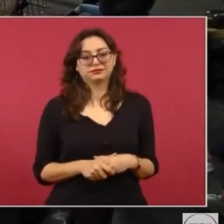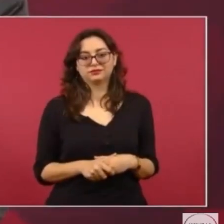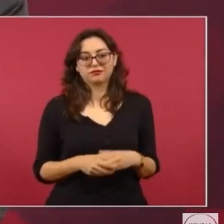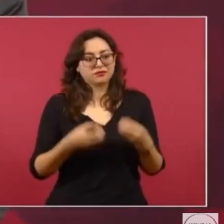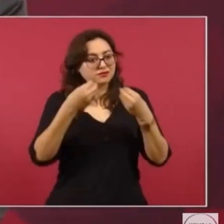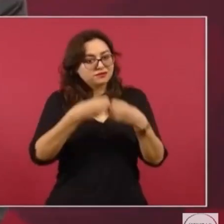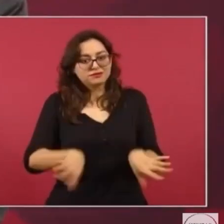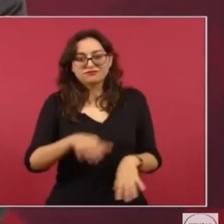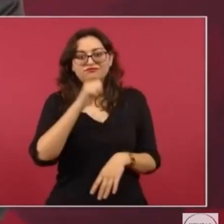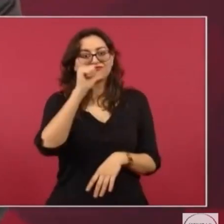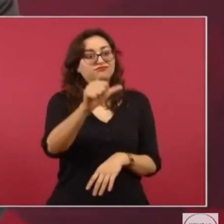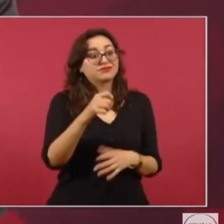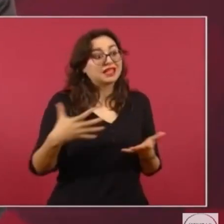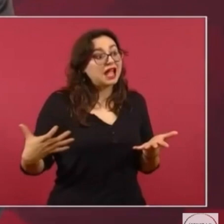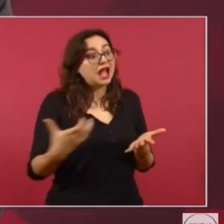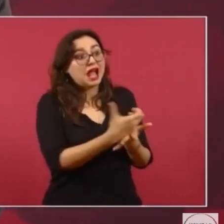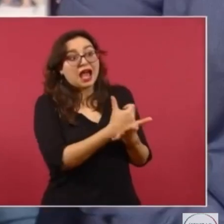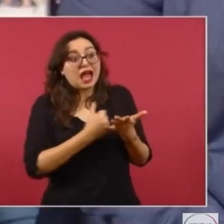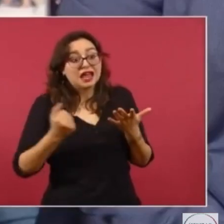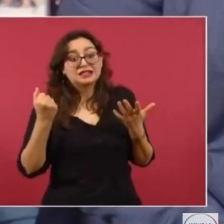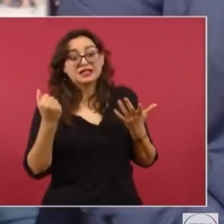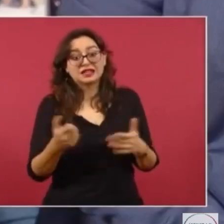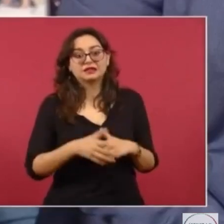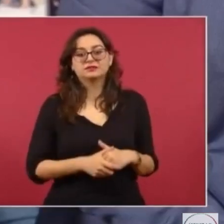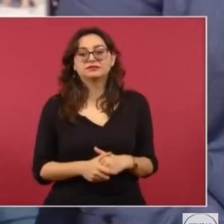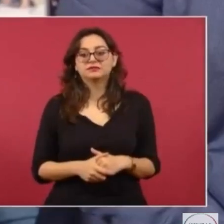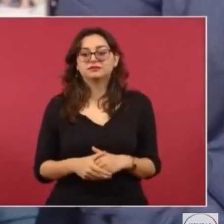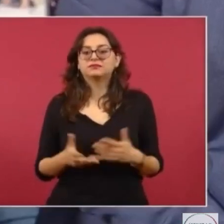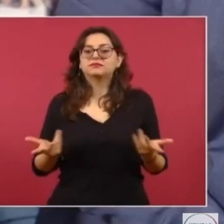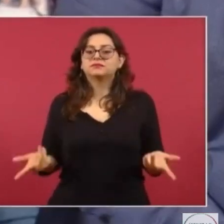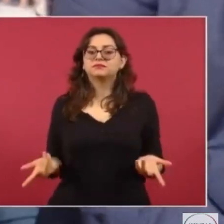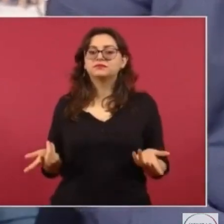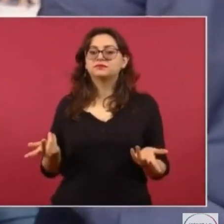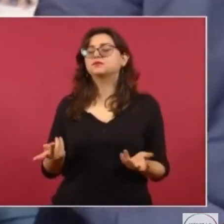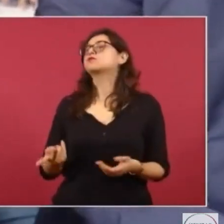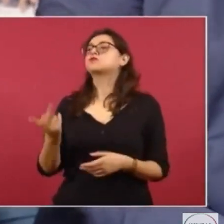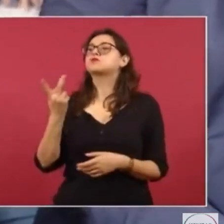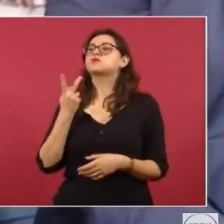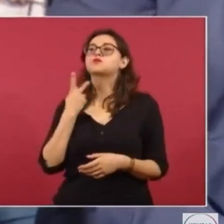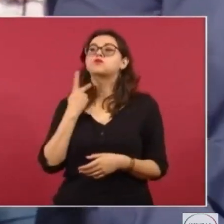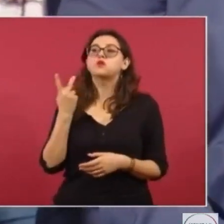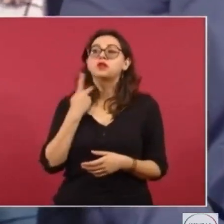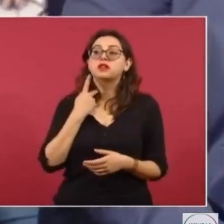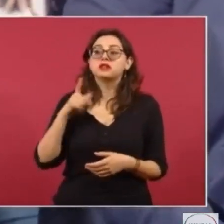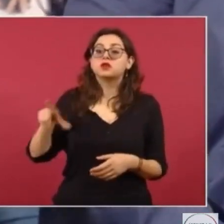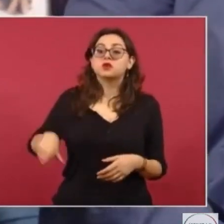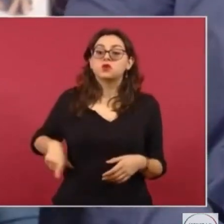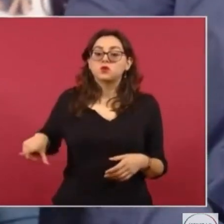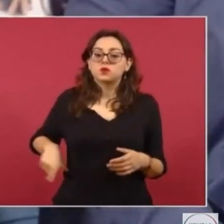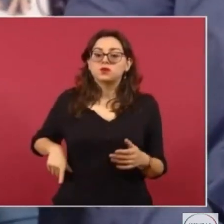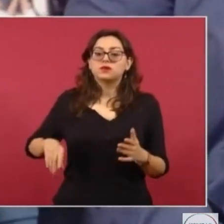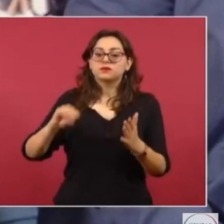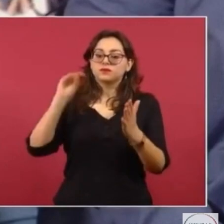Hay un posicionamiento más del gobierno que se había retirado ya de las